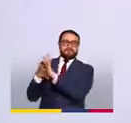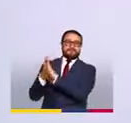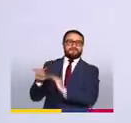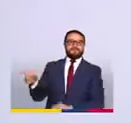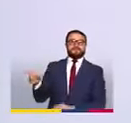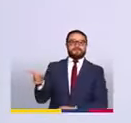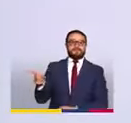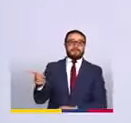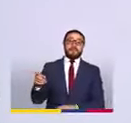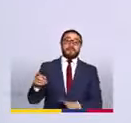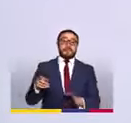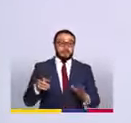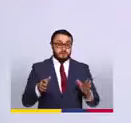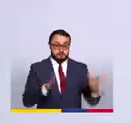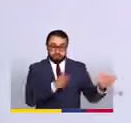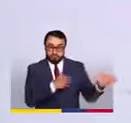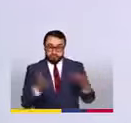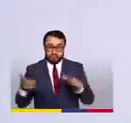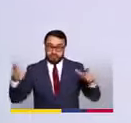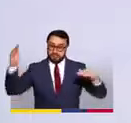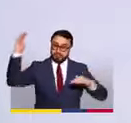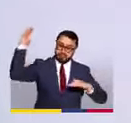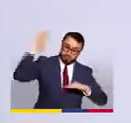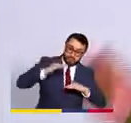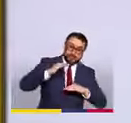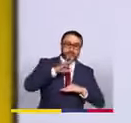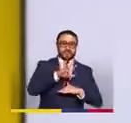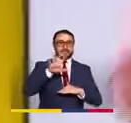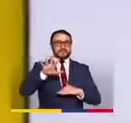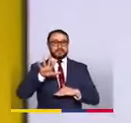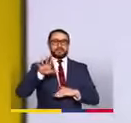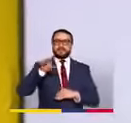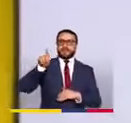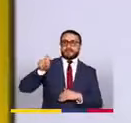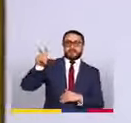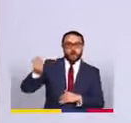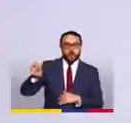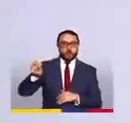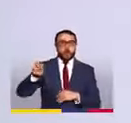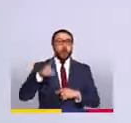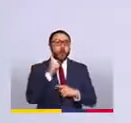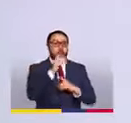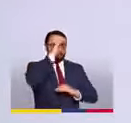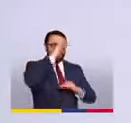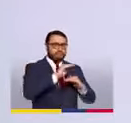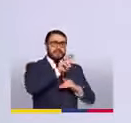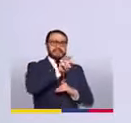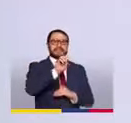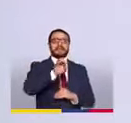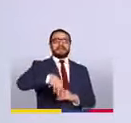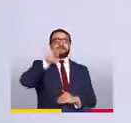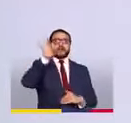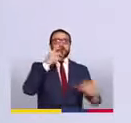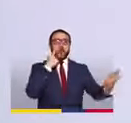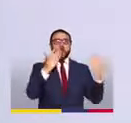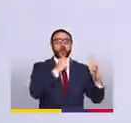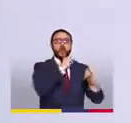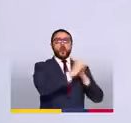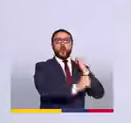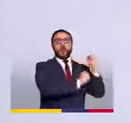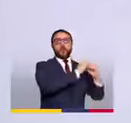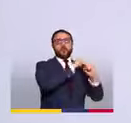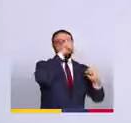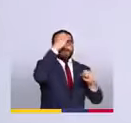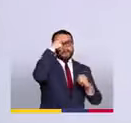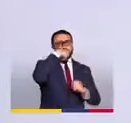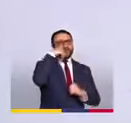de reducción del 55, del 68, la mejor está en 70% respecto al último año de